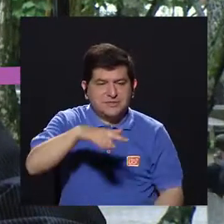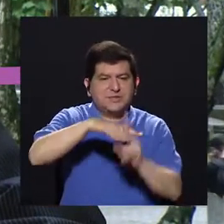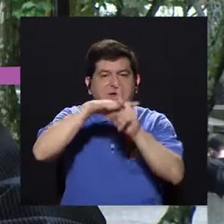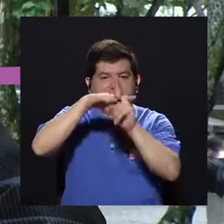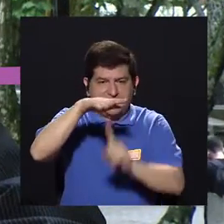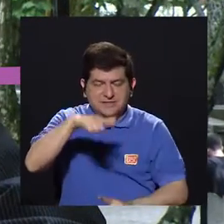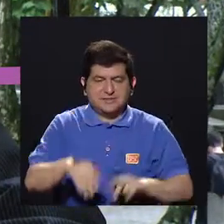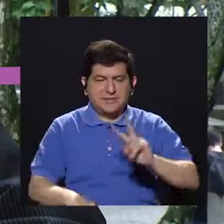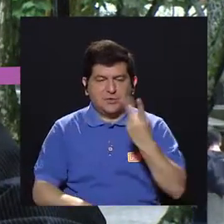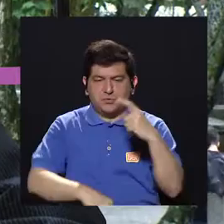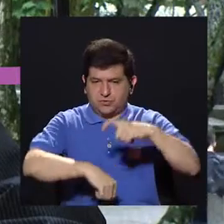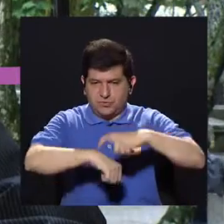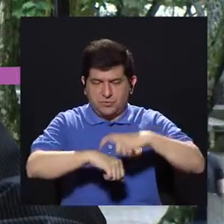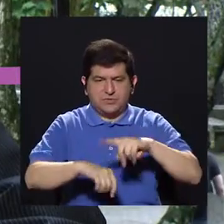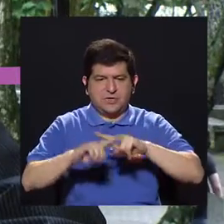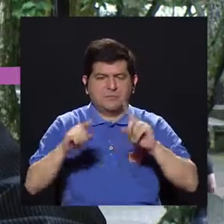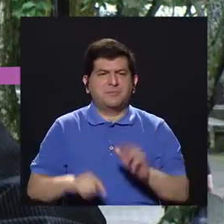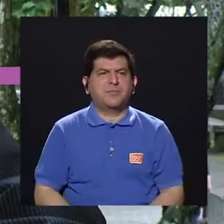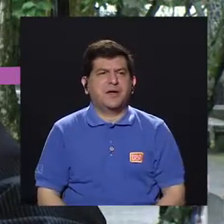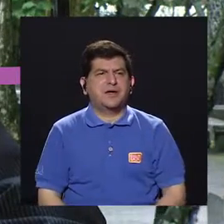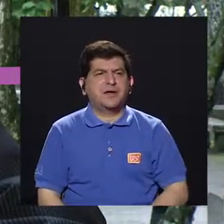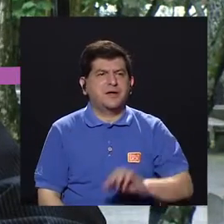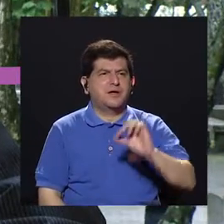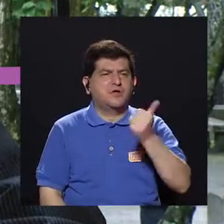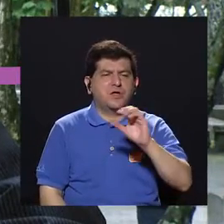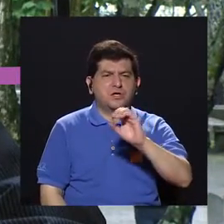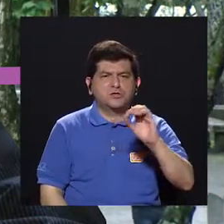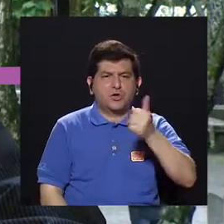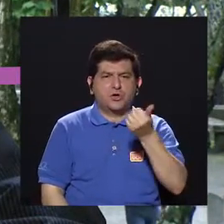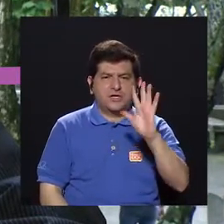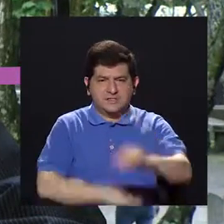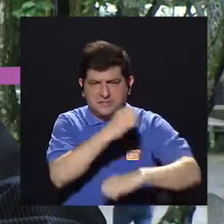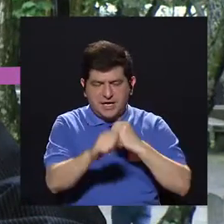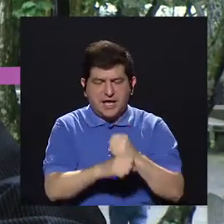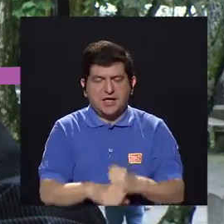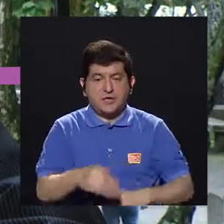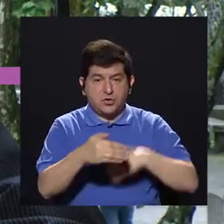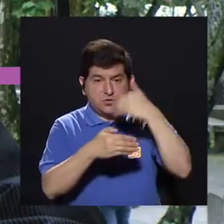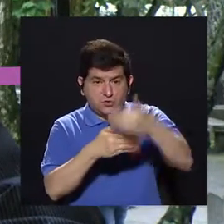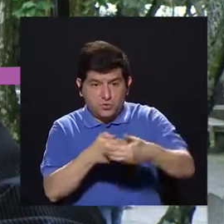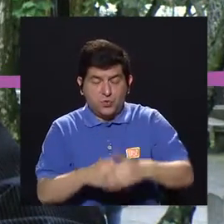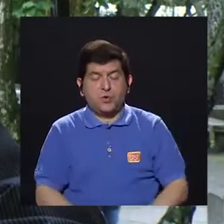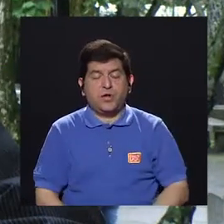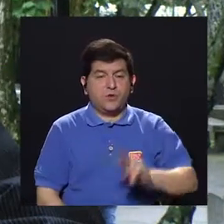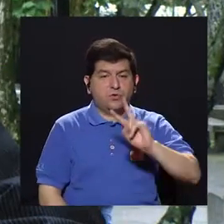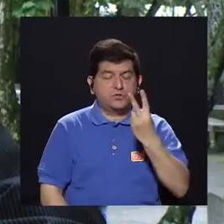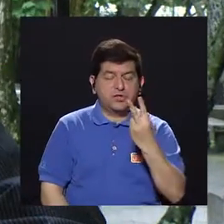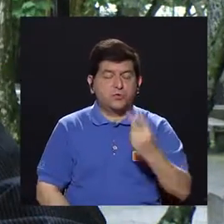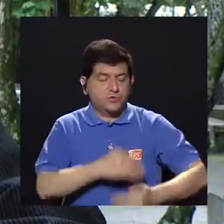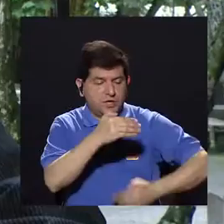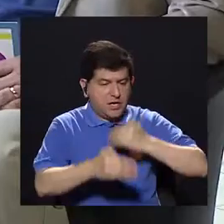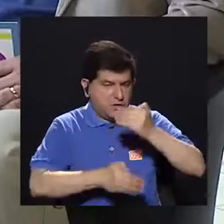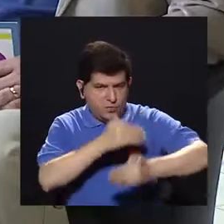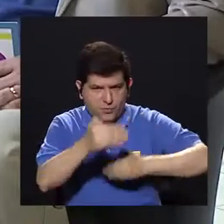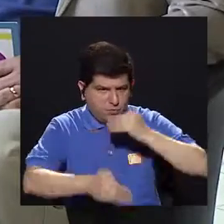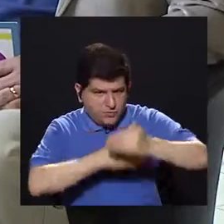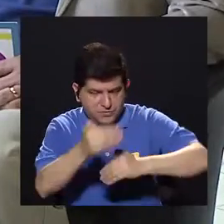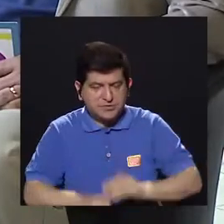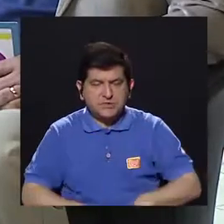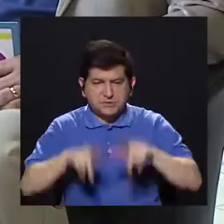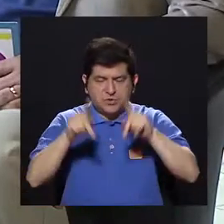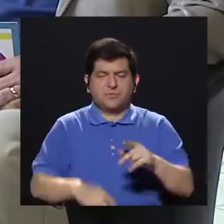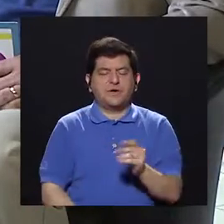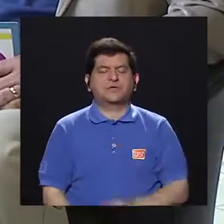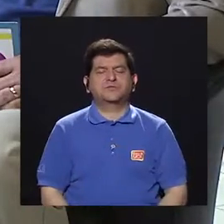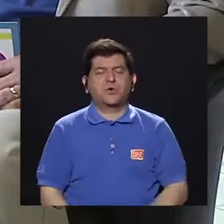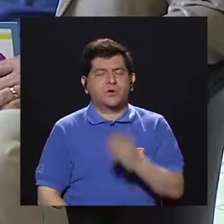años, el 50% pasa a una etapa que queremos prevenir, que se llama la forma secundariamente progresiva, en la cual la persona